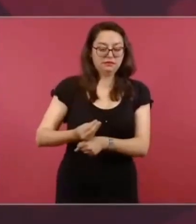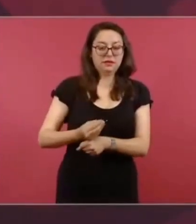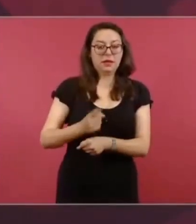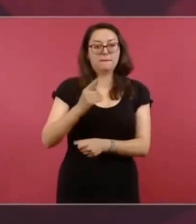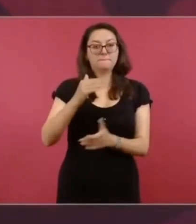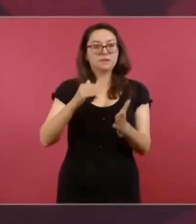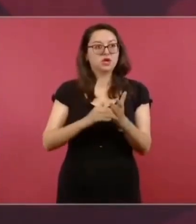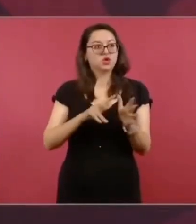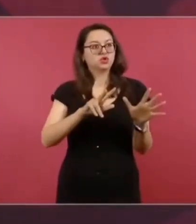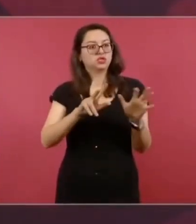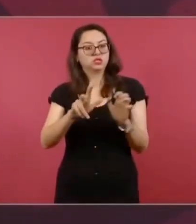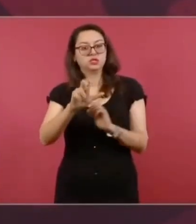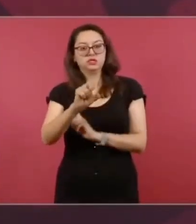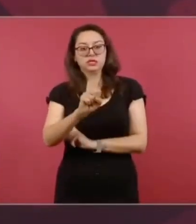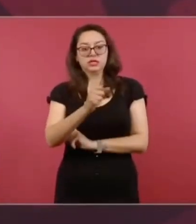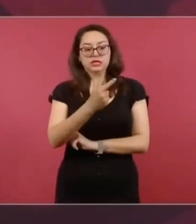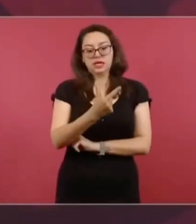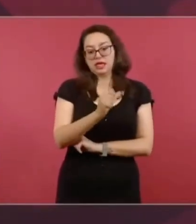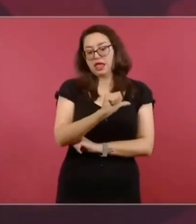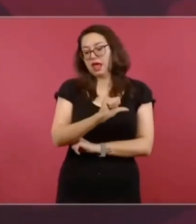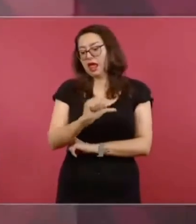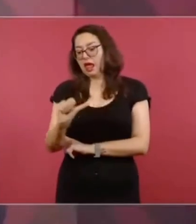1867 a